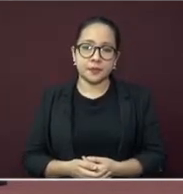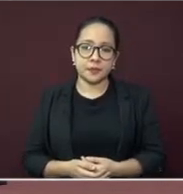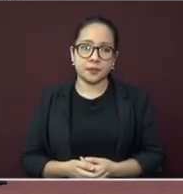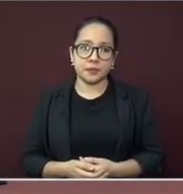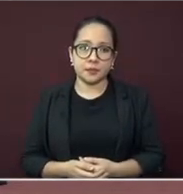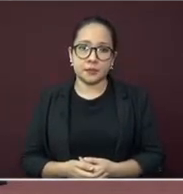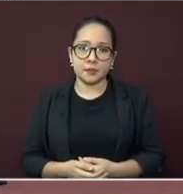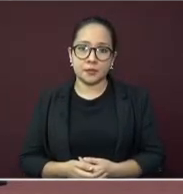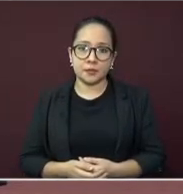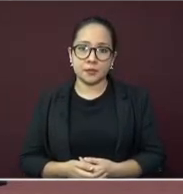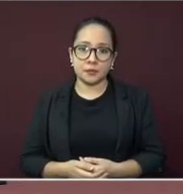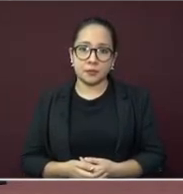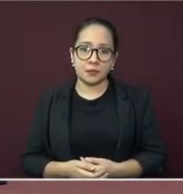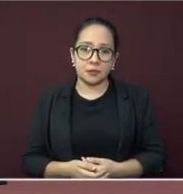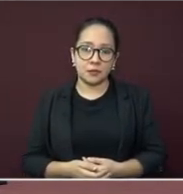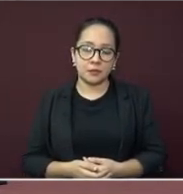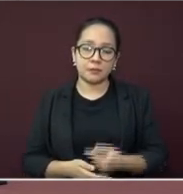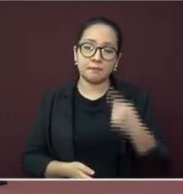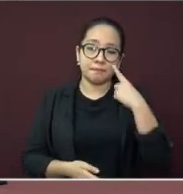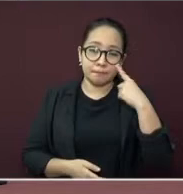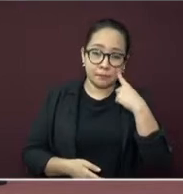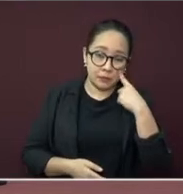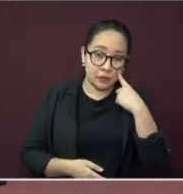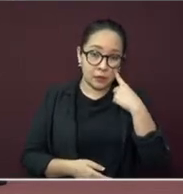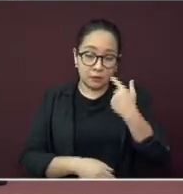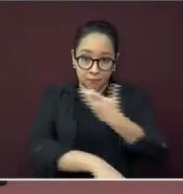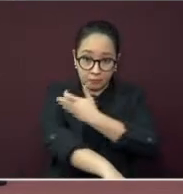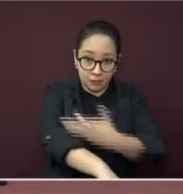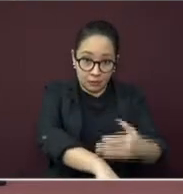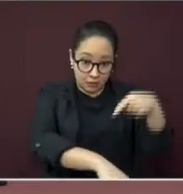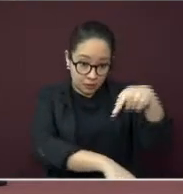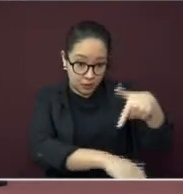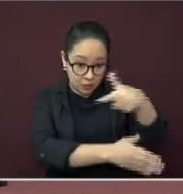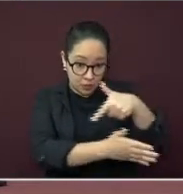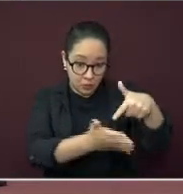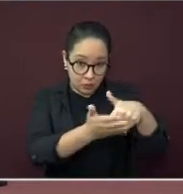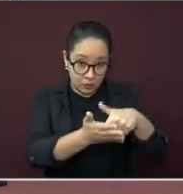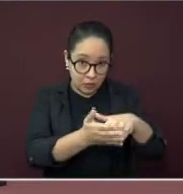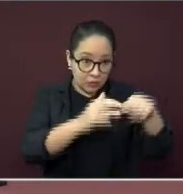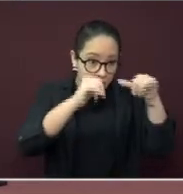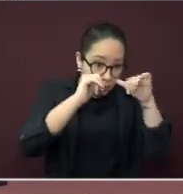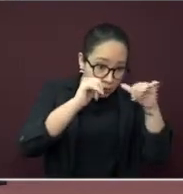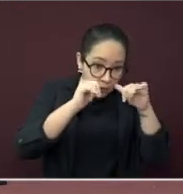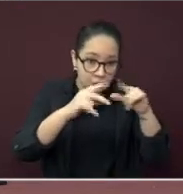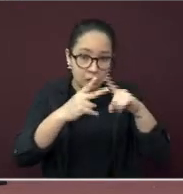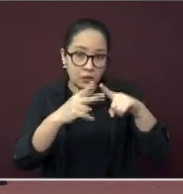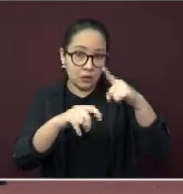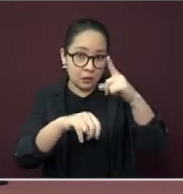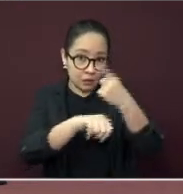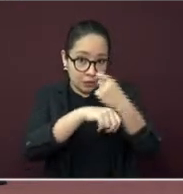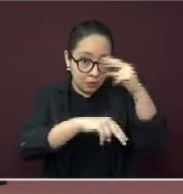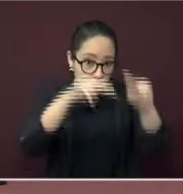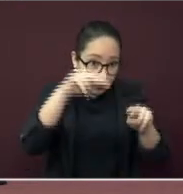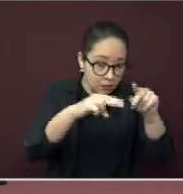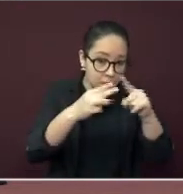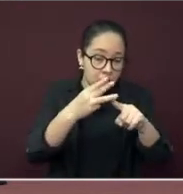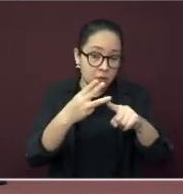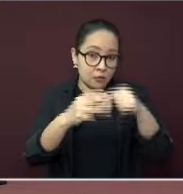a tercer nivel para las familias de esos japan familia veracruzana está